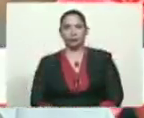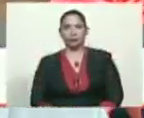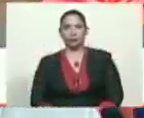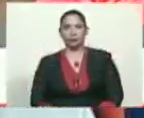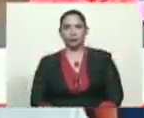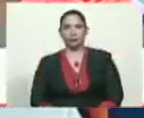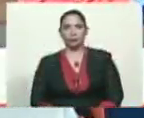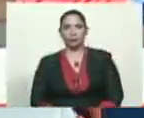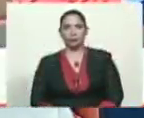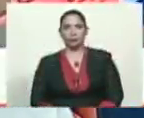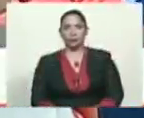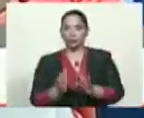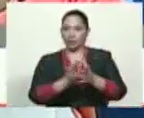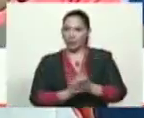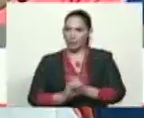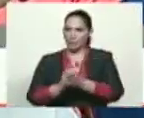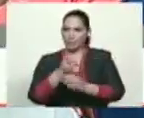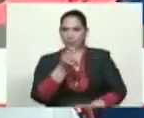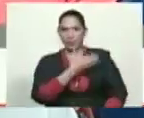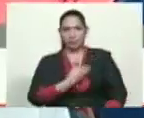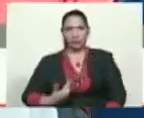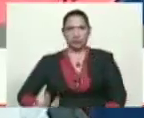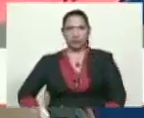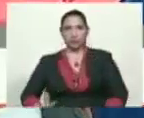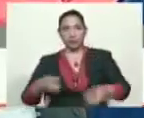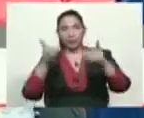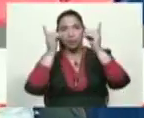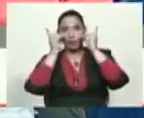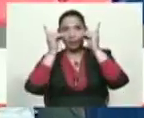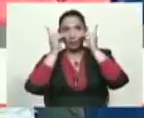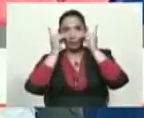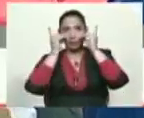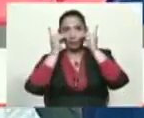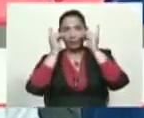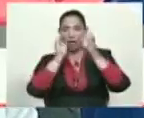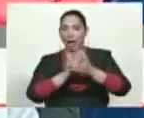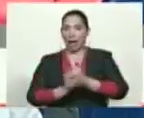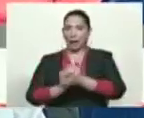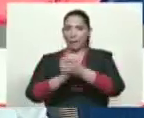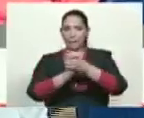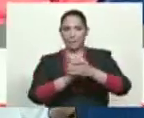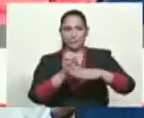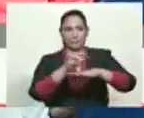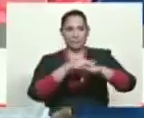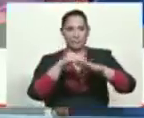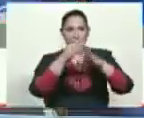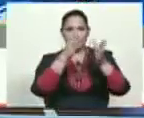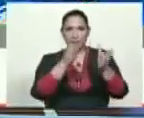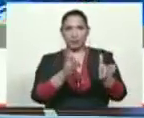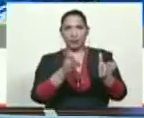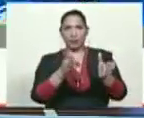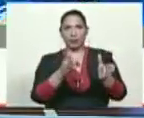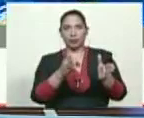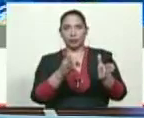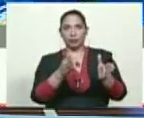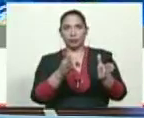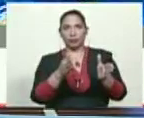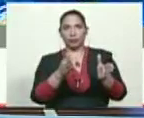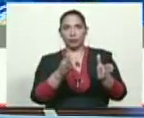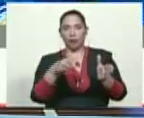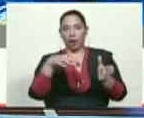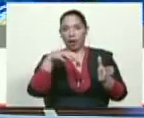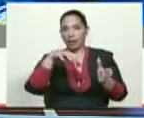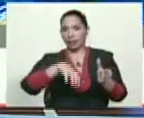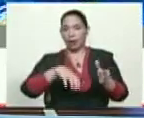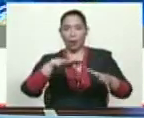compañera vicepresidenta ejecutiva compañeros ministros ministras del estado